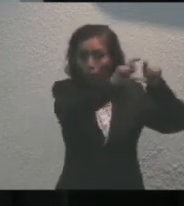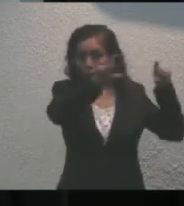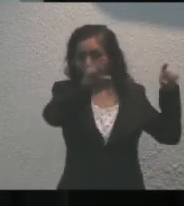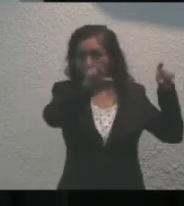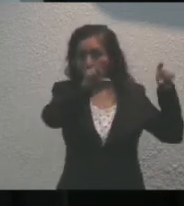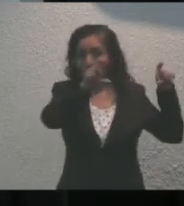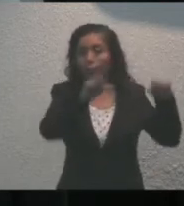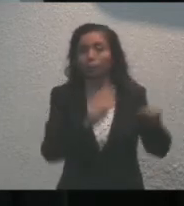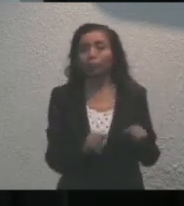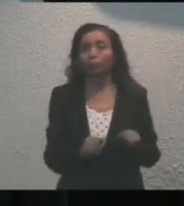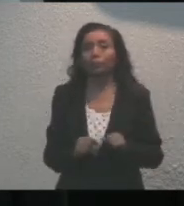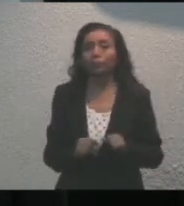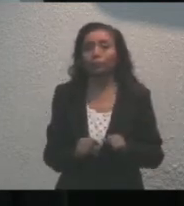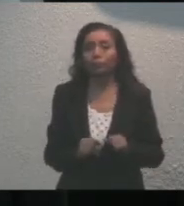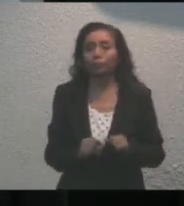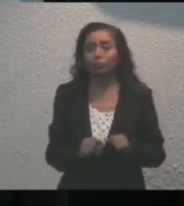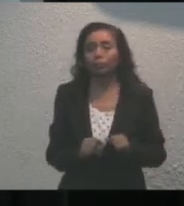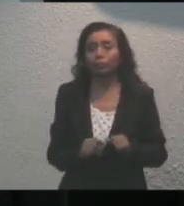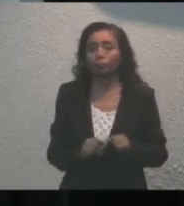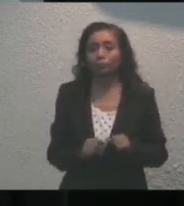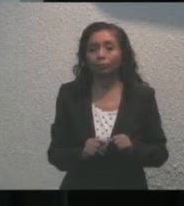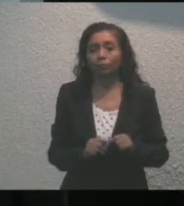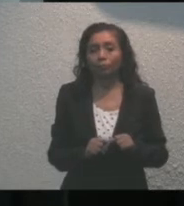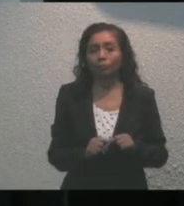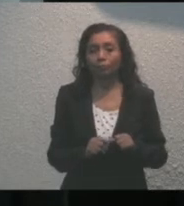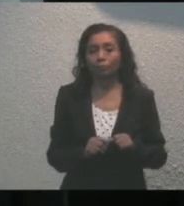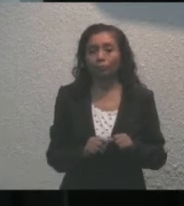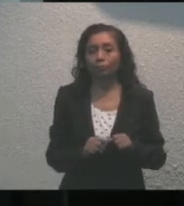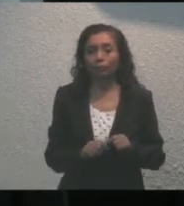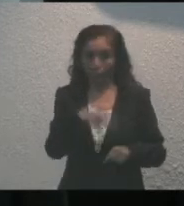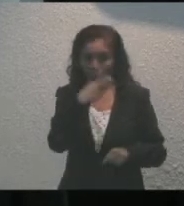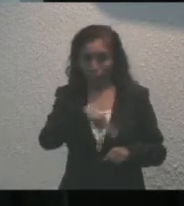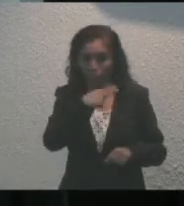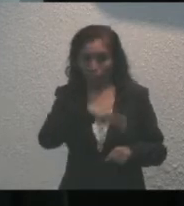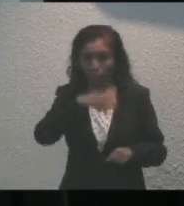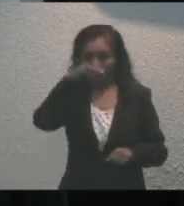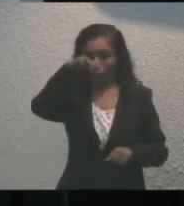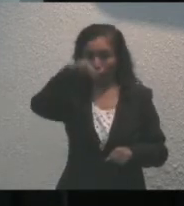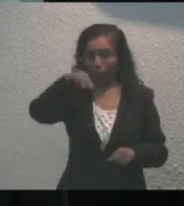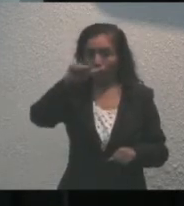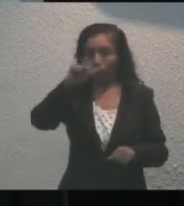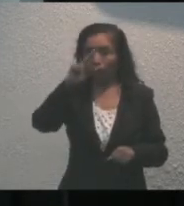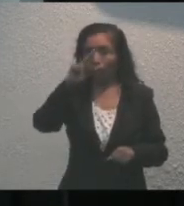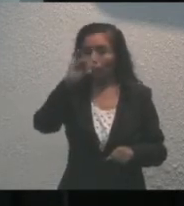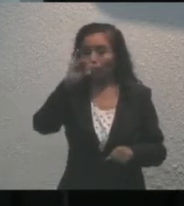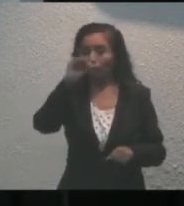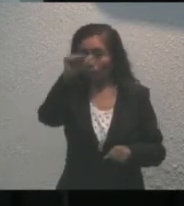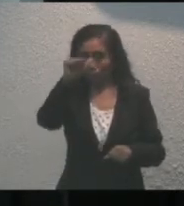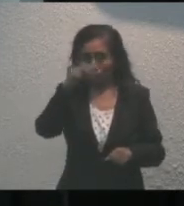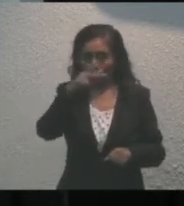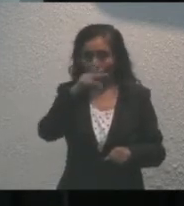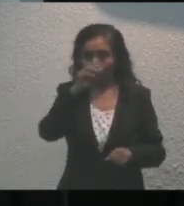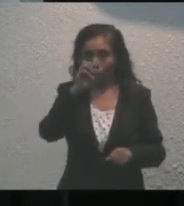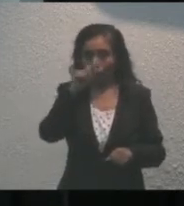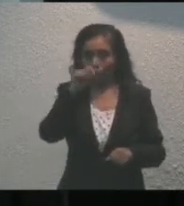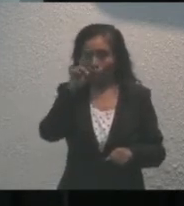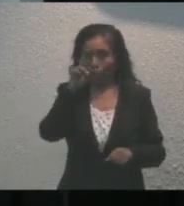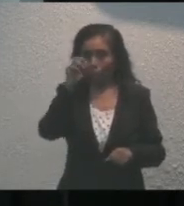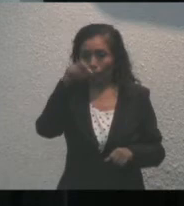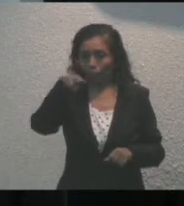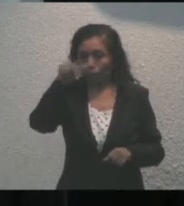Poder Legislativo del Estado Libre y Soberano de Quintana Roo, el nombre de María Petrona Huicap.